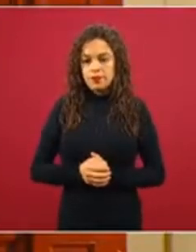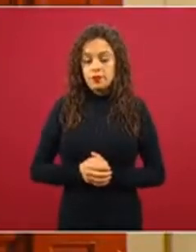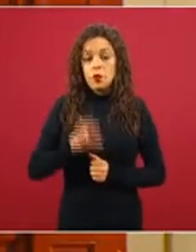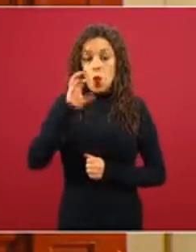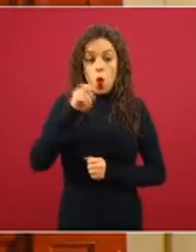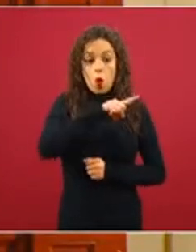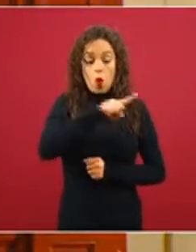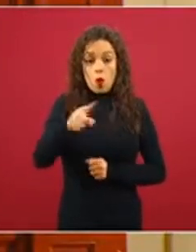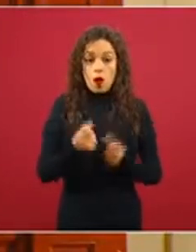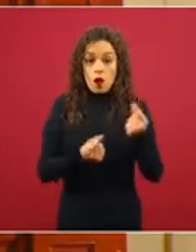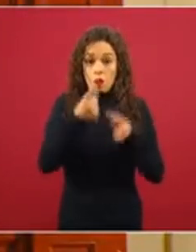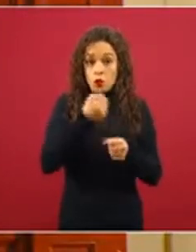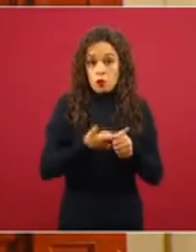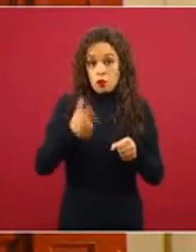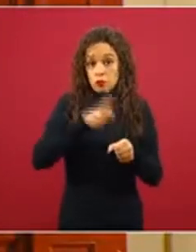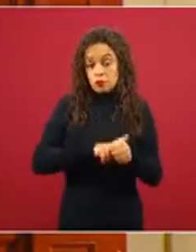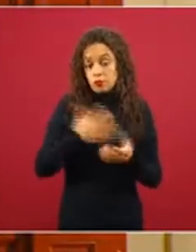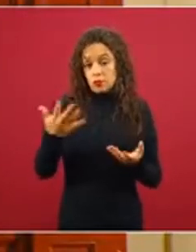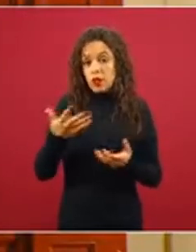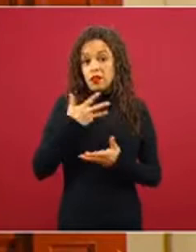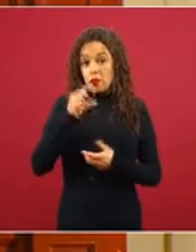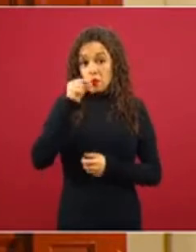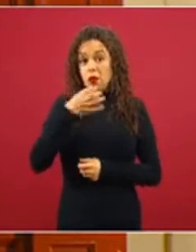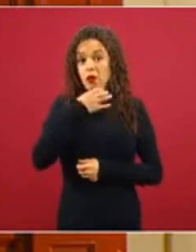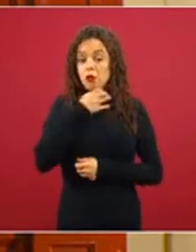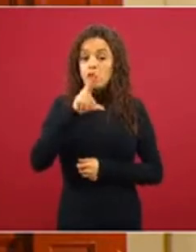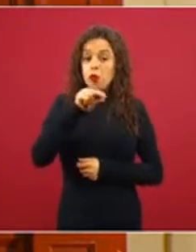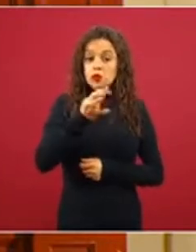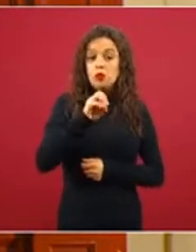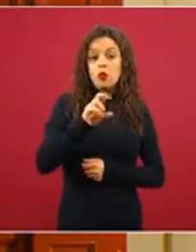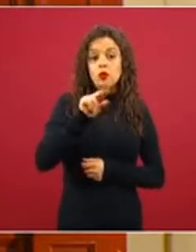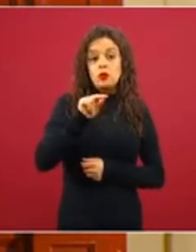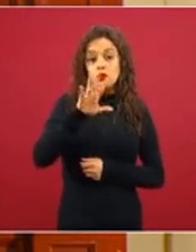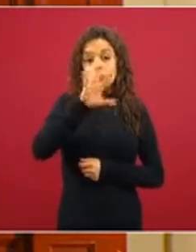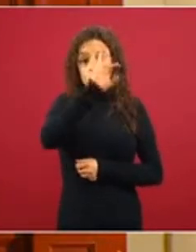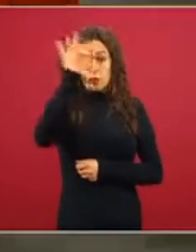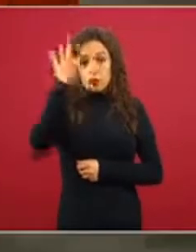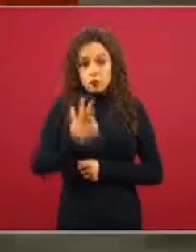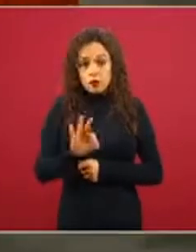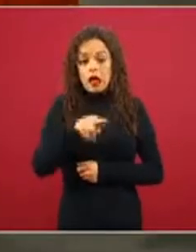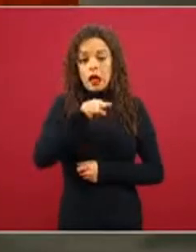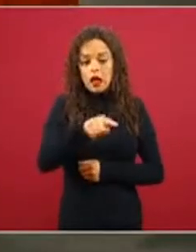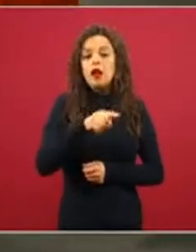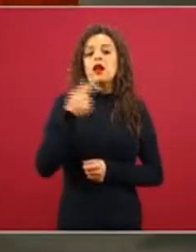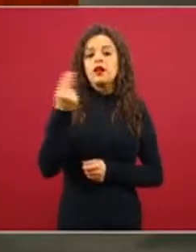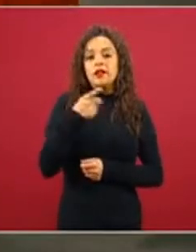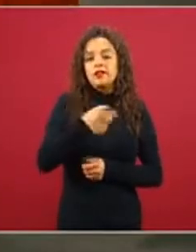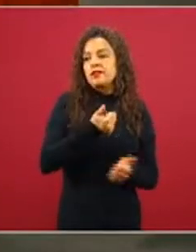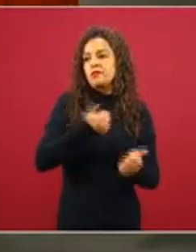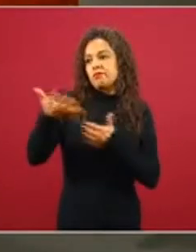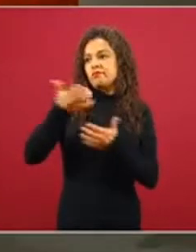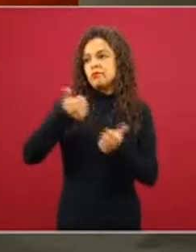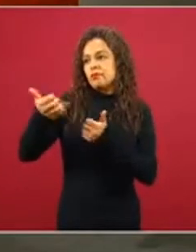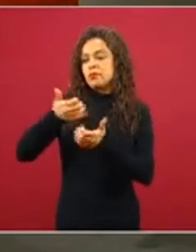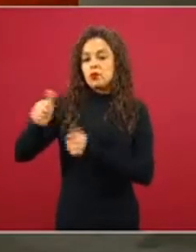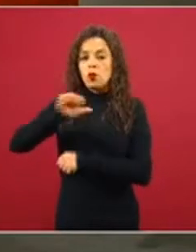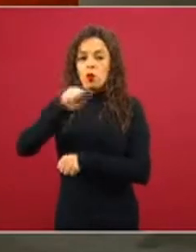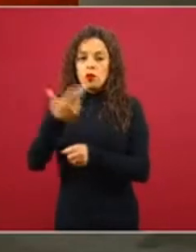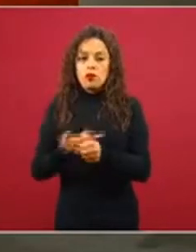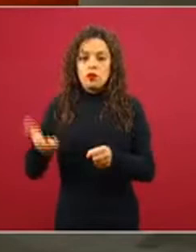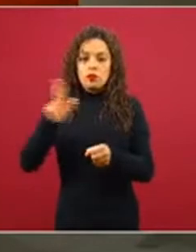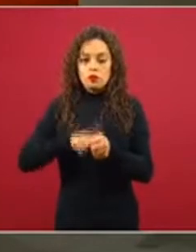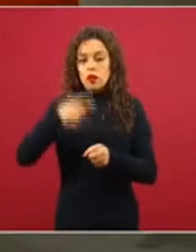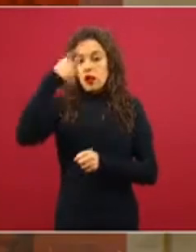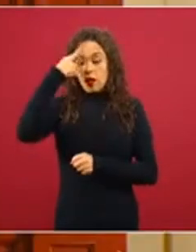saturación 80-85%, entonces los pacientes puedan estarse derivando a otros hospitales y siempre puedan encontrar una